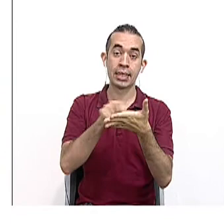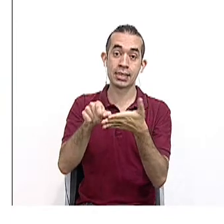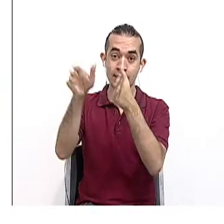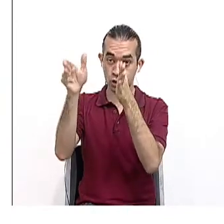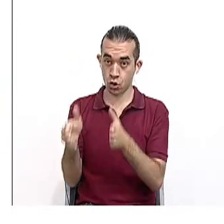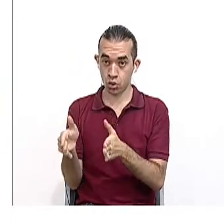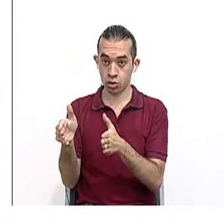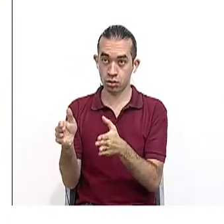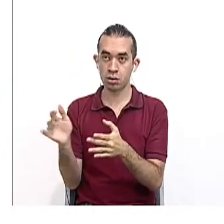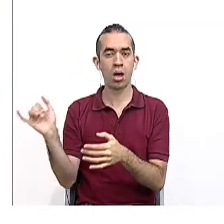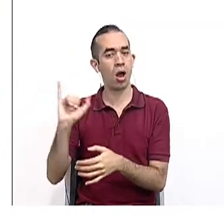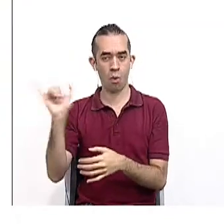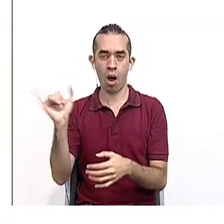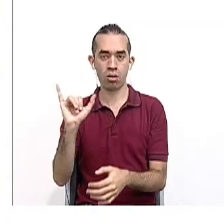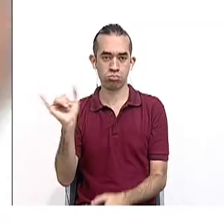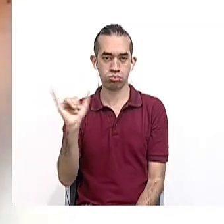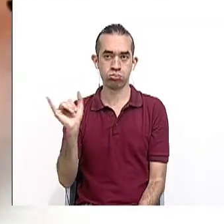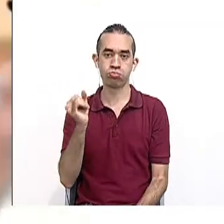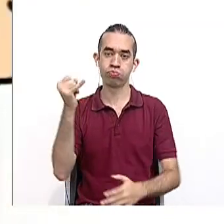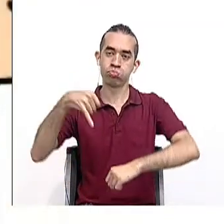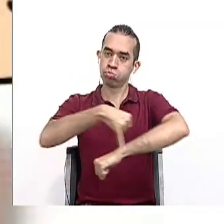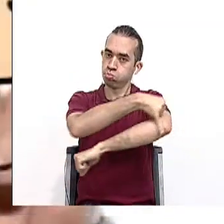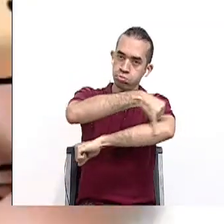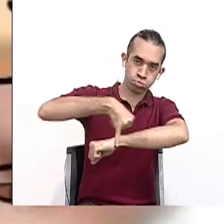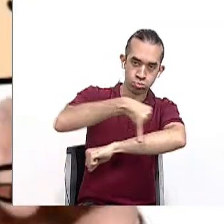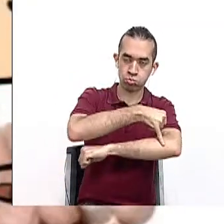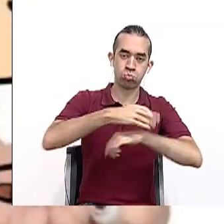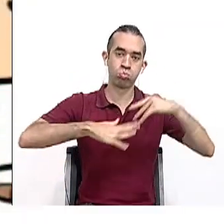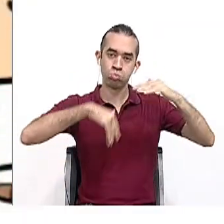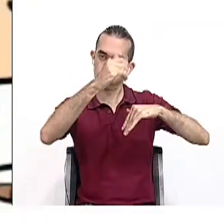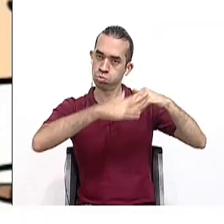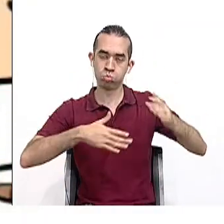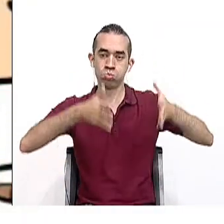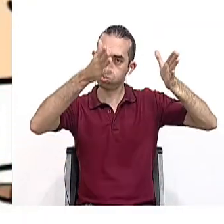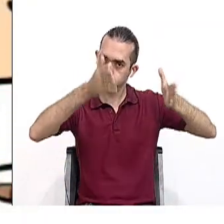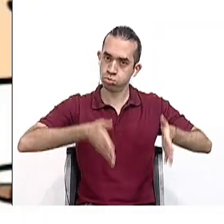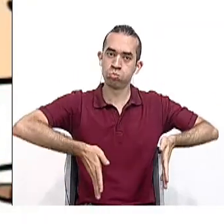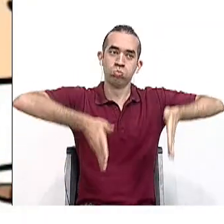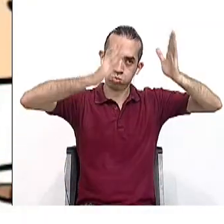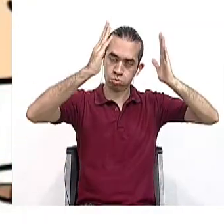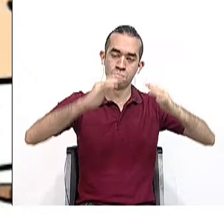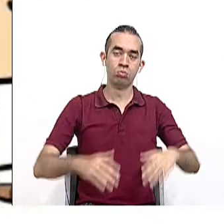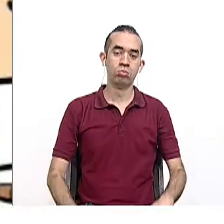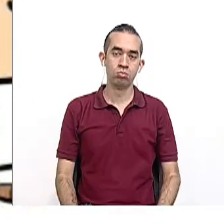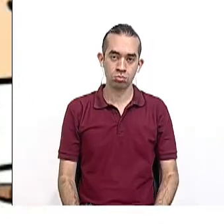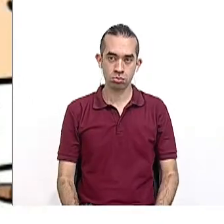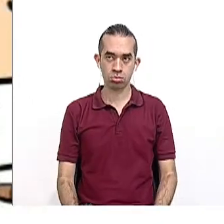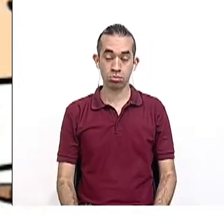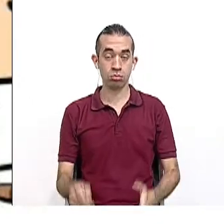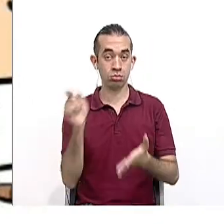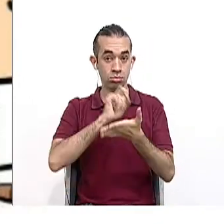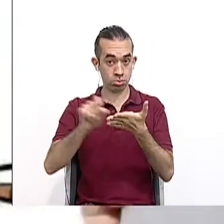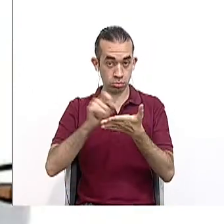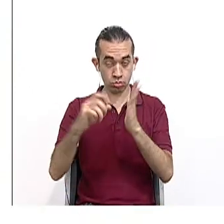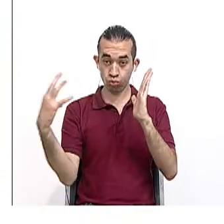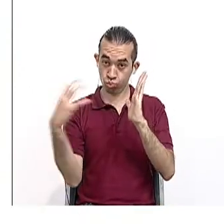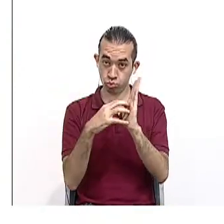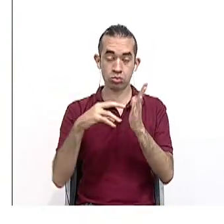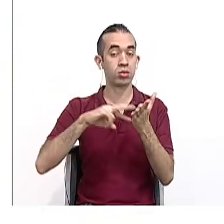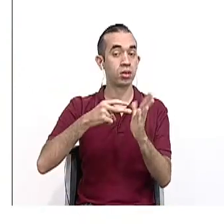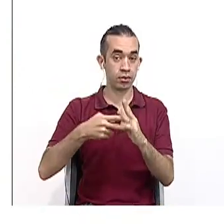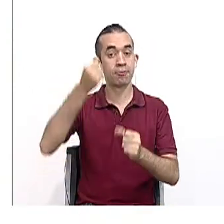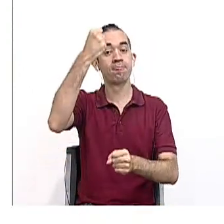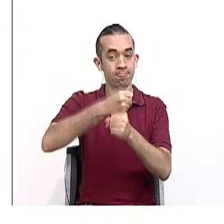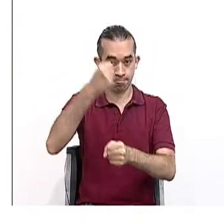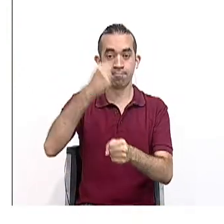se convierte en un ingeniero o constructor, porque escribir un texto implica un trabajo